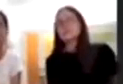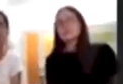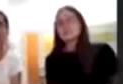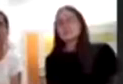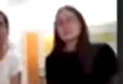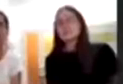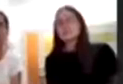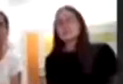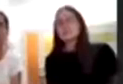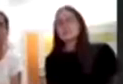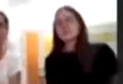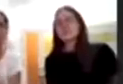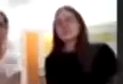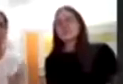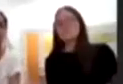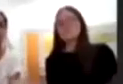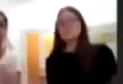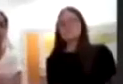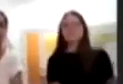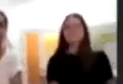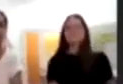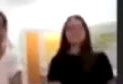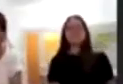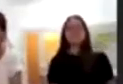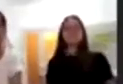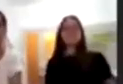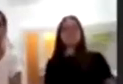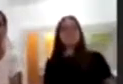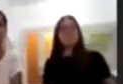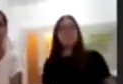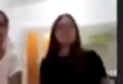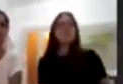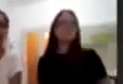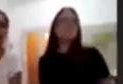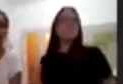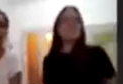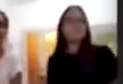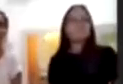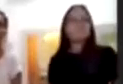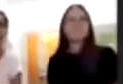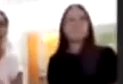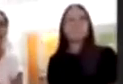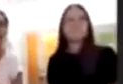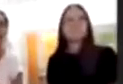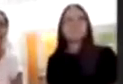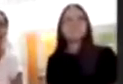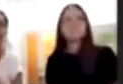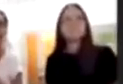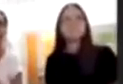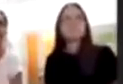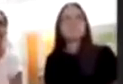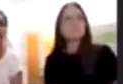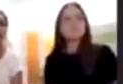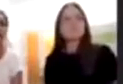de cortes programados, dejando áreas de pastizal y áreas con un corte como para sentarse, para